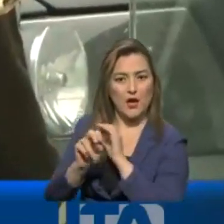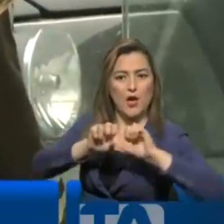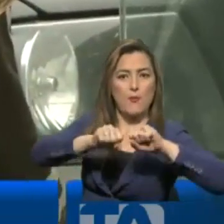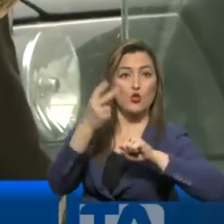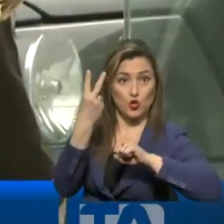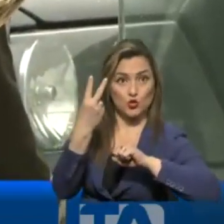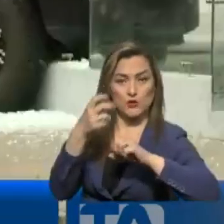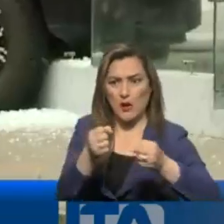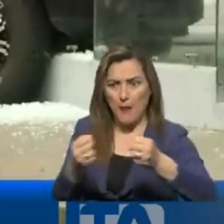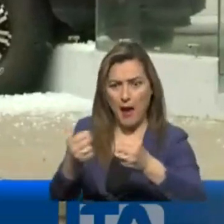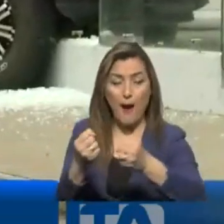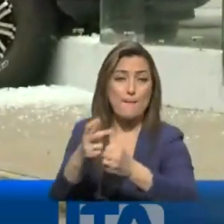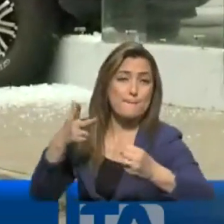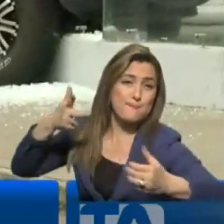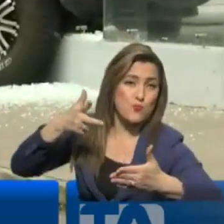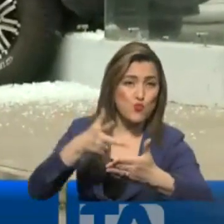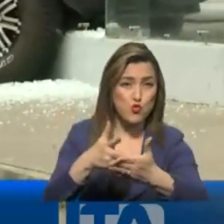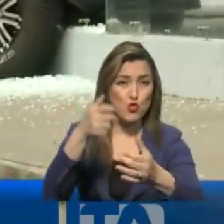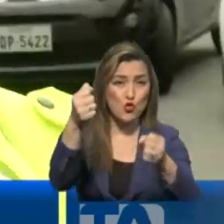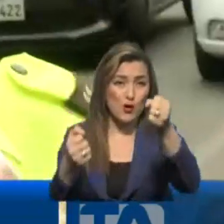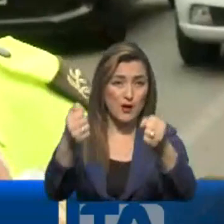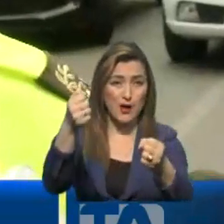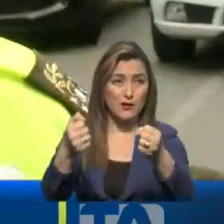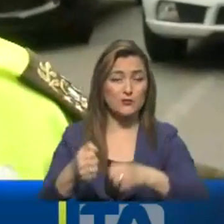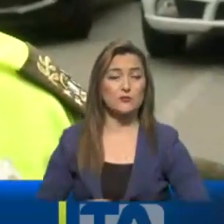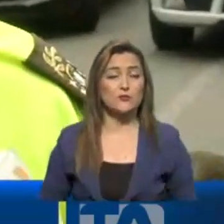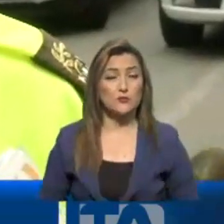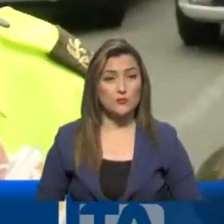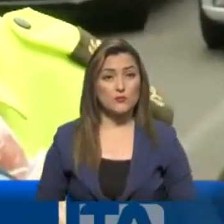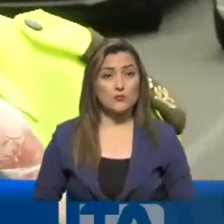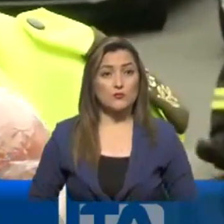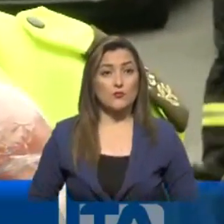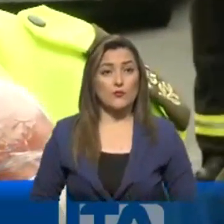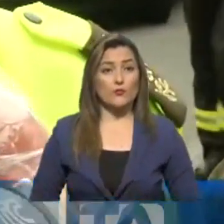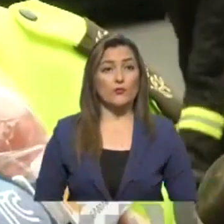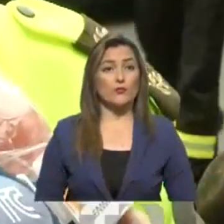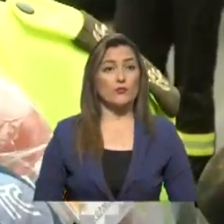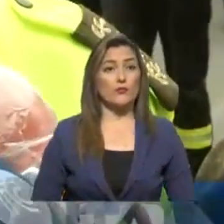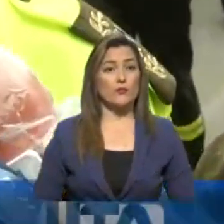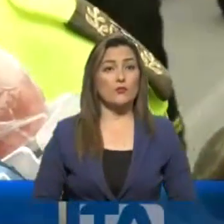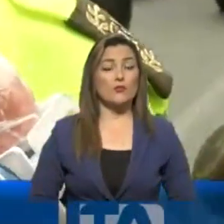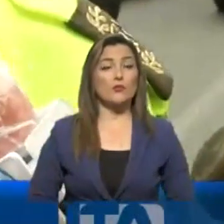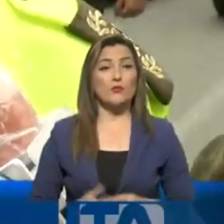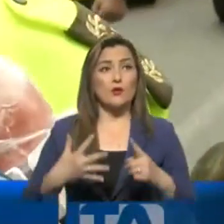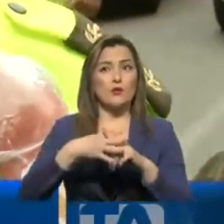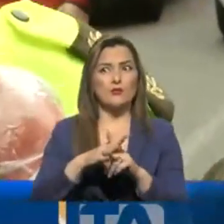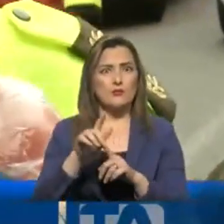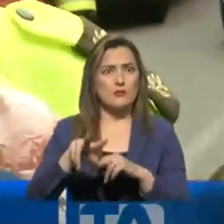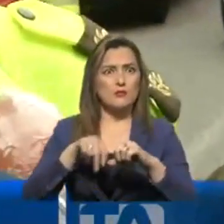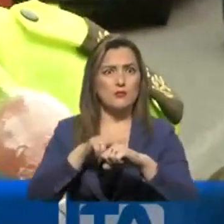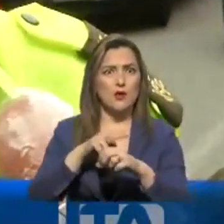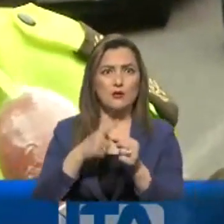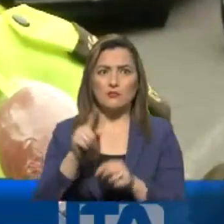camioneta pierde pista y se choca contra un concesionario de vehículos. Esta es una situación que no ha sido algo común en Quito, este es un